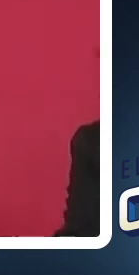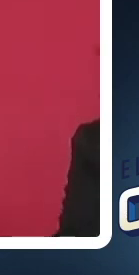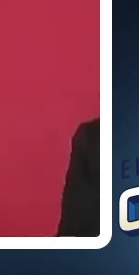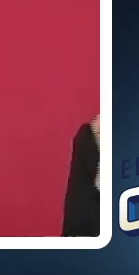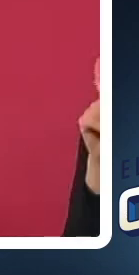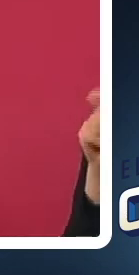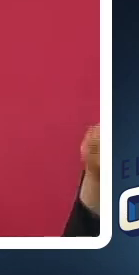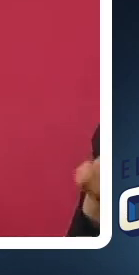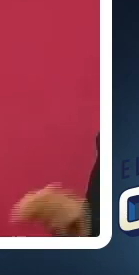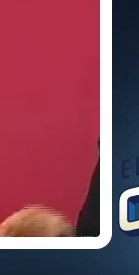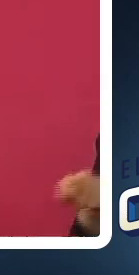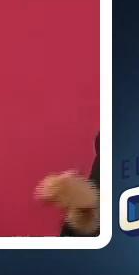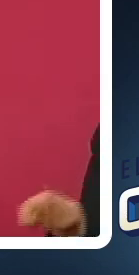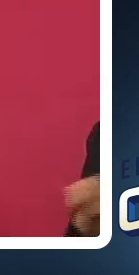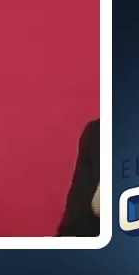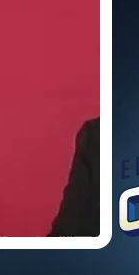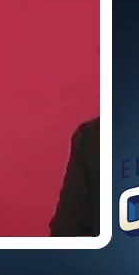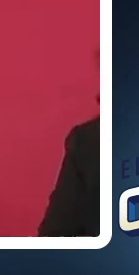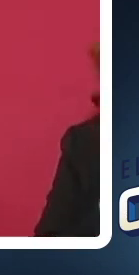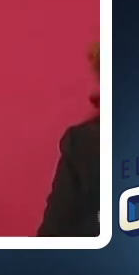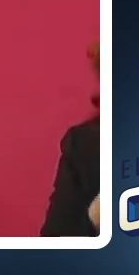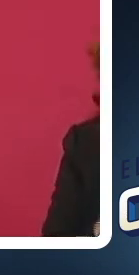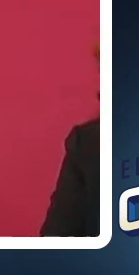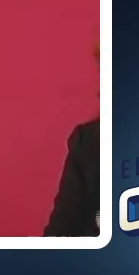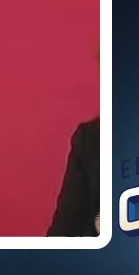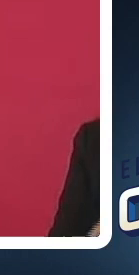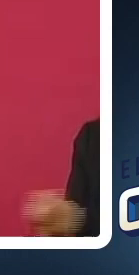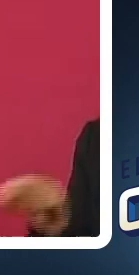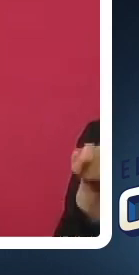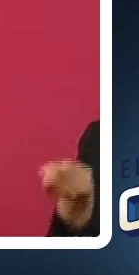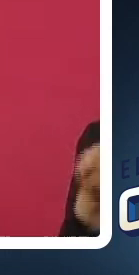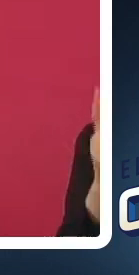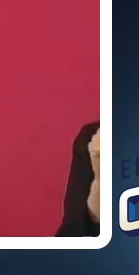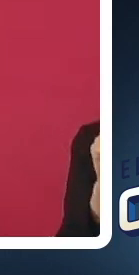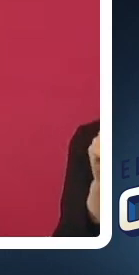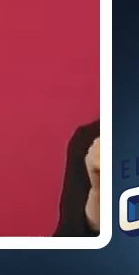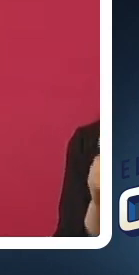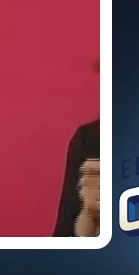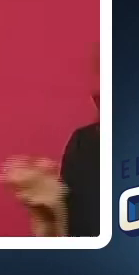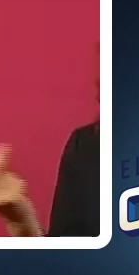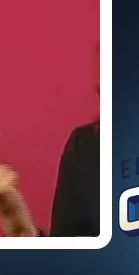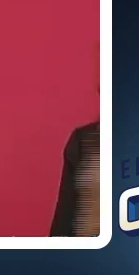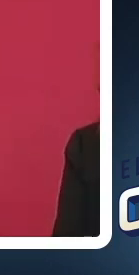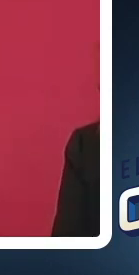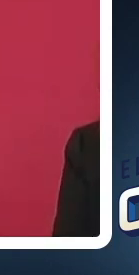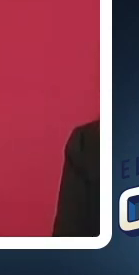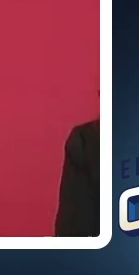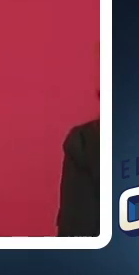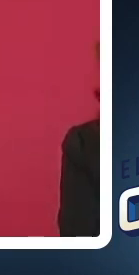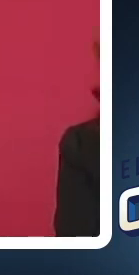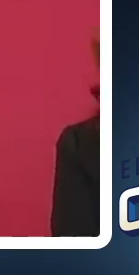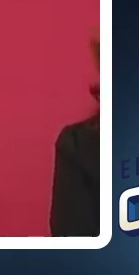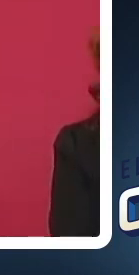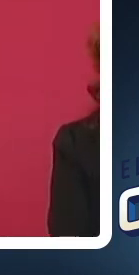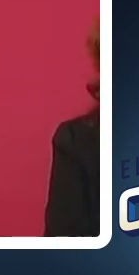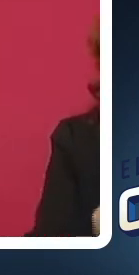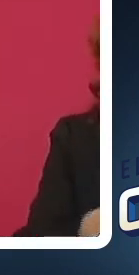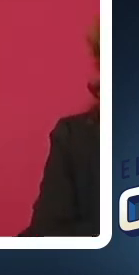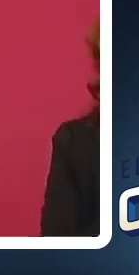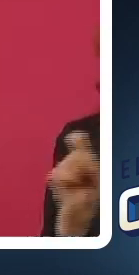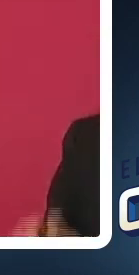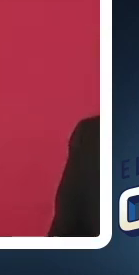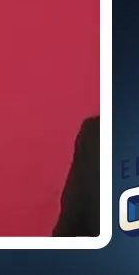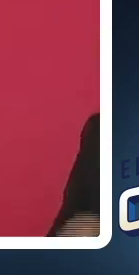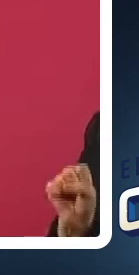cúbicos de agua anualmente. De acuerdo a estos datos, varios son dueños de importantes concesiones para explotar el líquido en